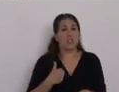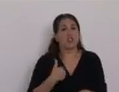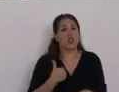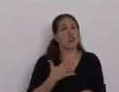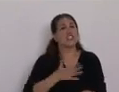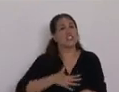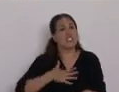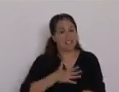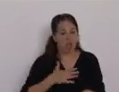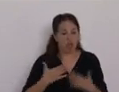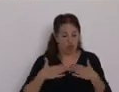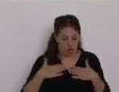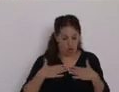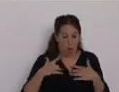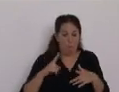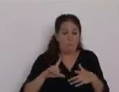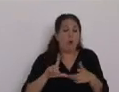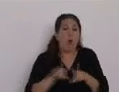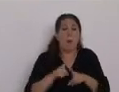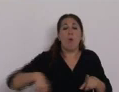como dirigente político hemos fracasado.